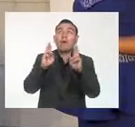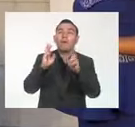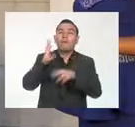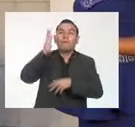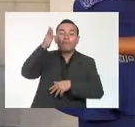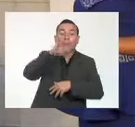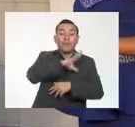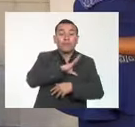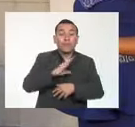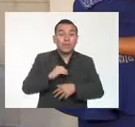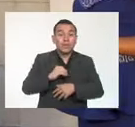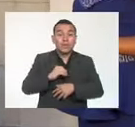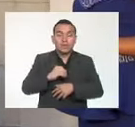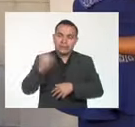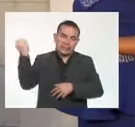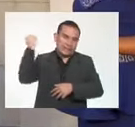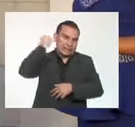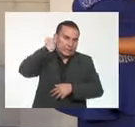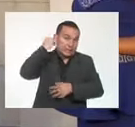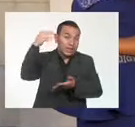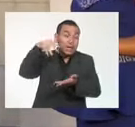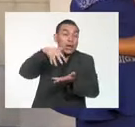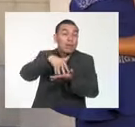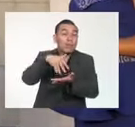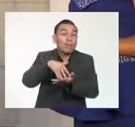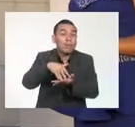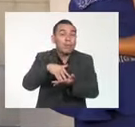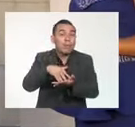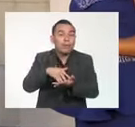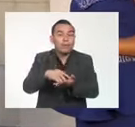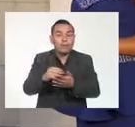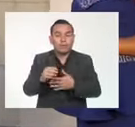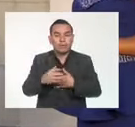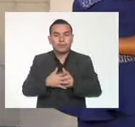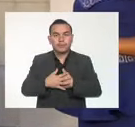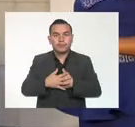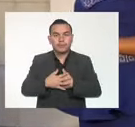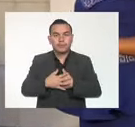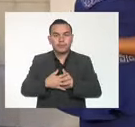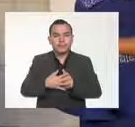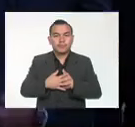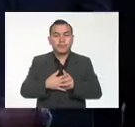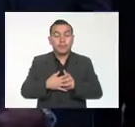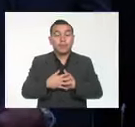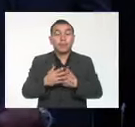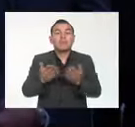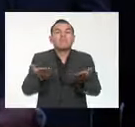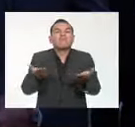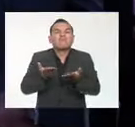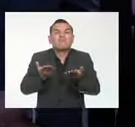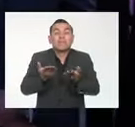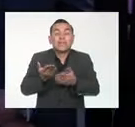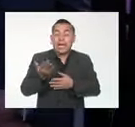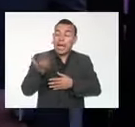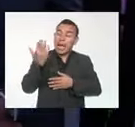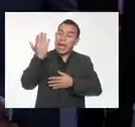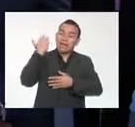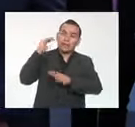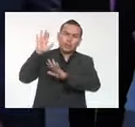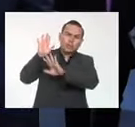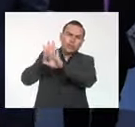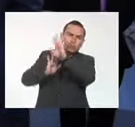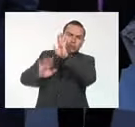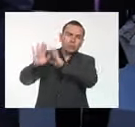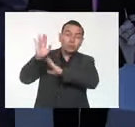Traicionaron la confianza que el pueblo había depositado en ellos. Las grandes civilizaciones de la historia, los